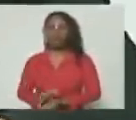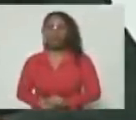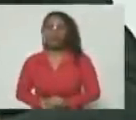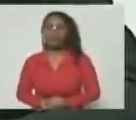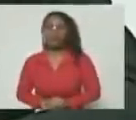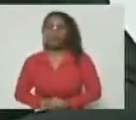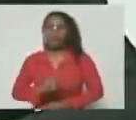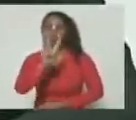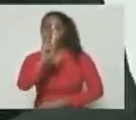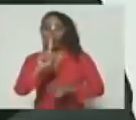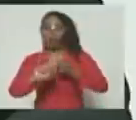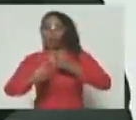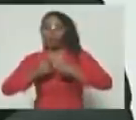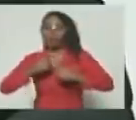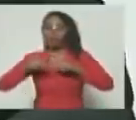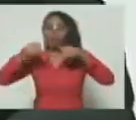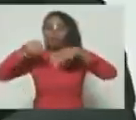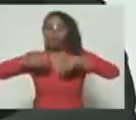Dos cosas que desde esta